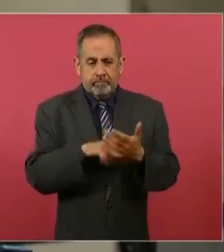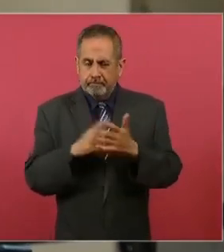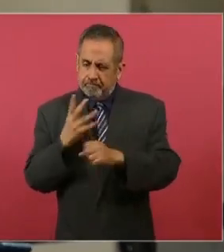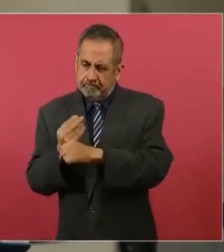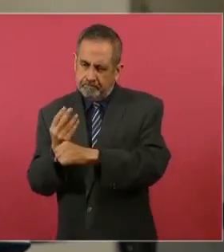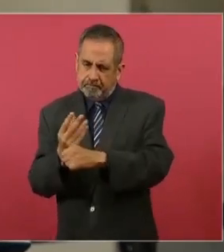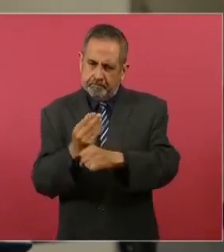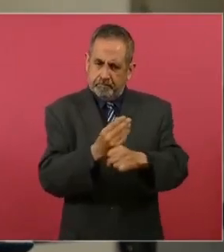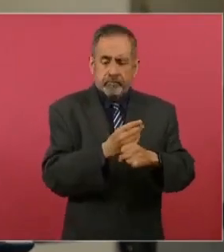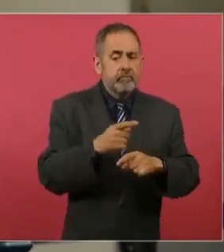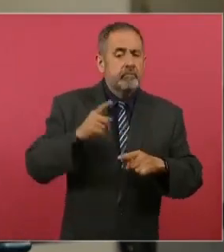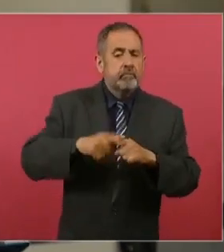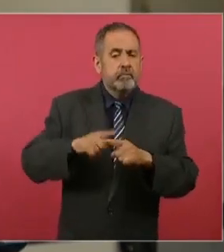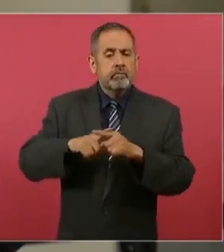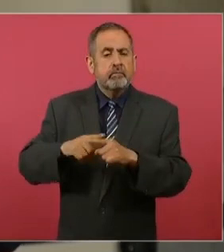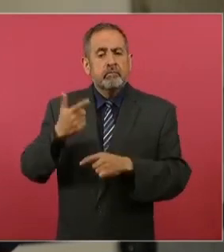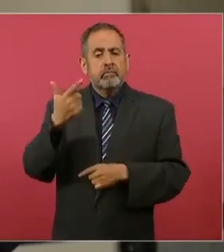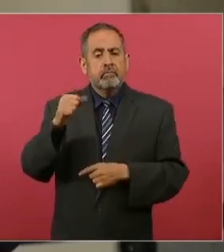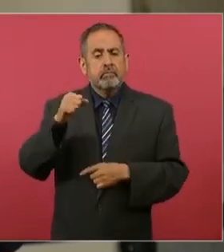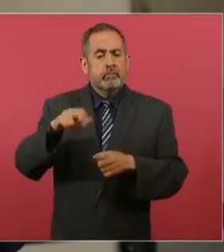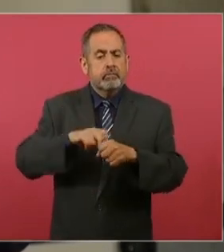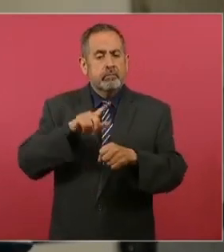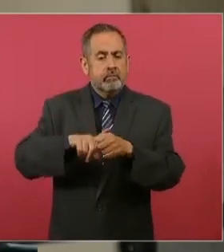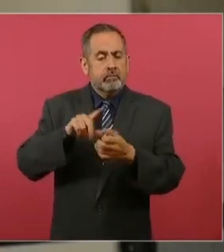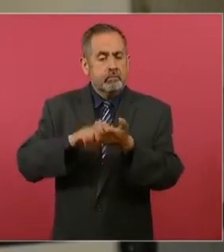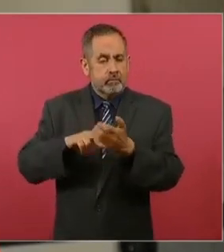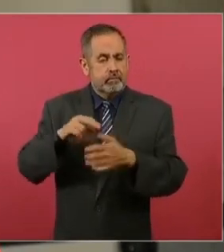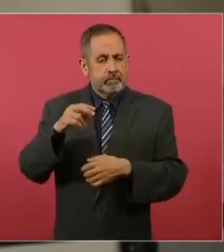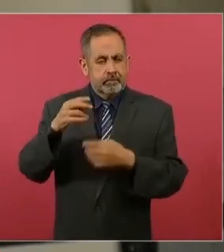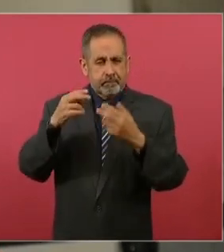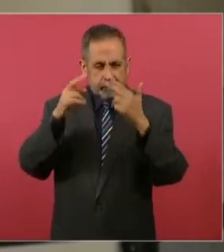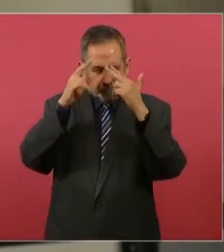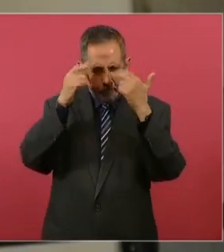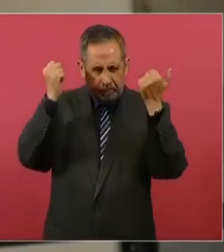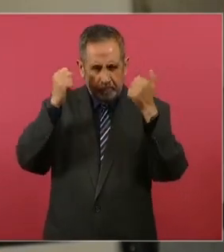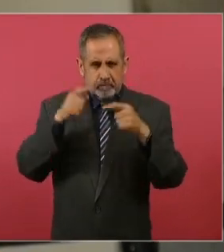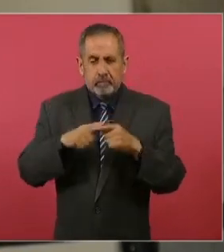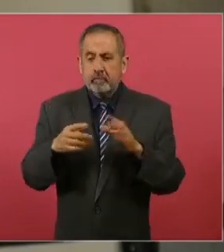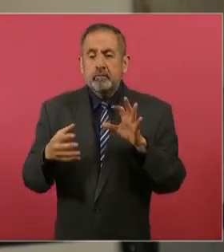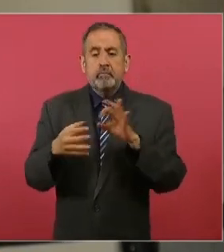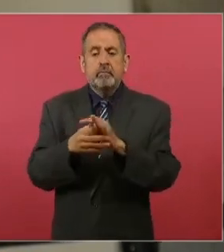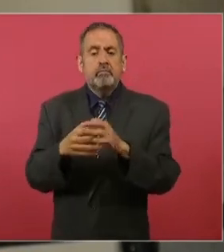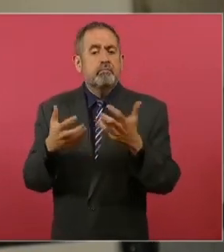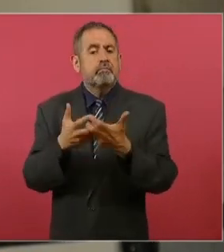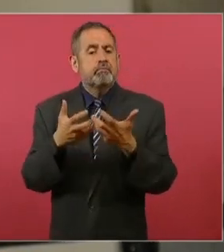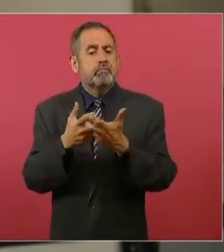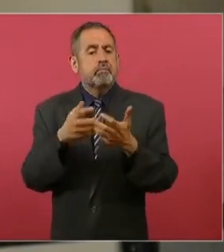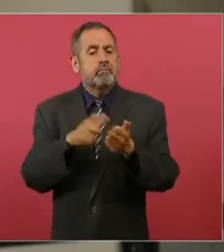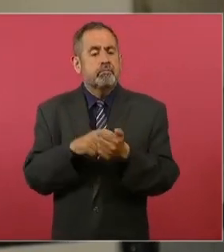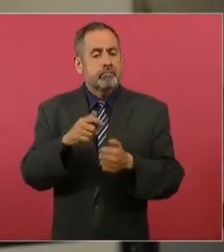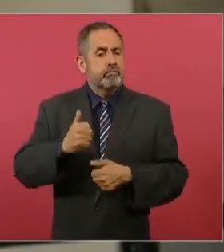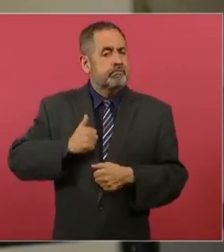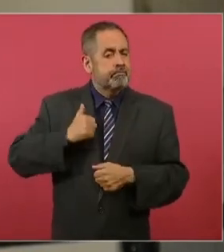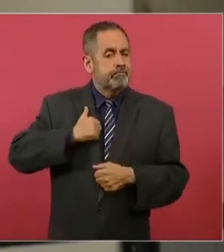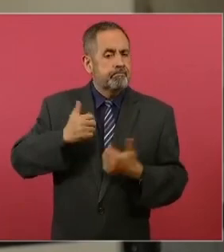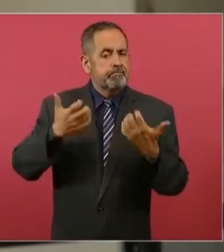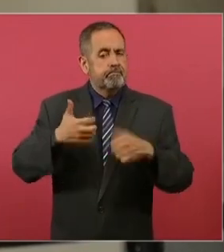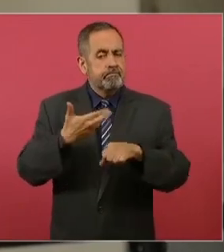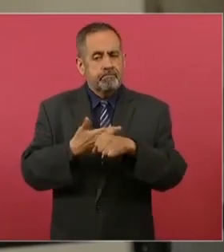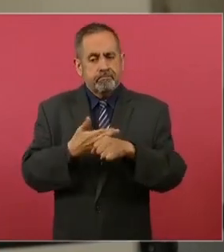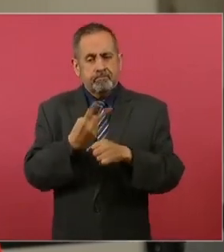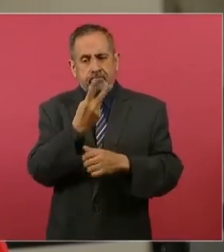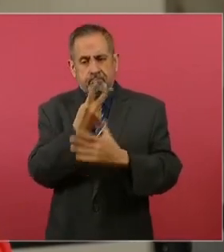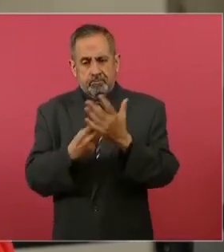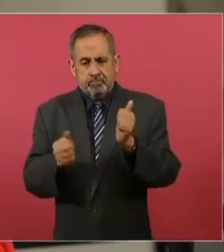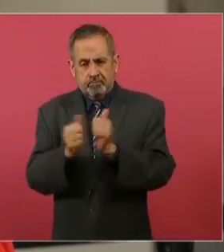por la transportadora Gas Natural de la Huasteca, filial de la canadiense TC Energy, en un acuerdo con